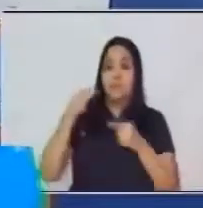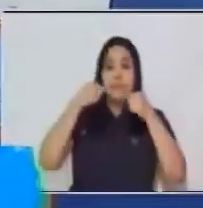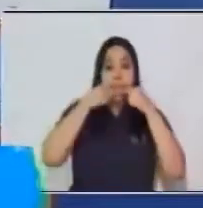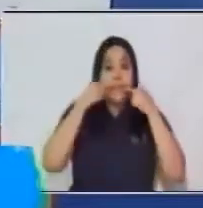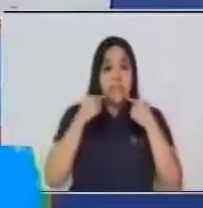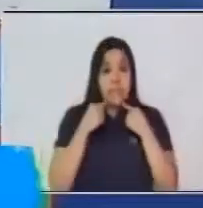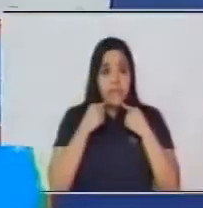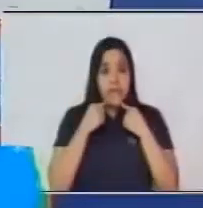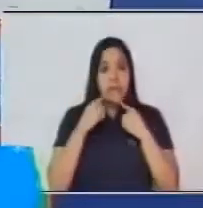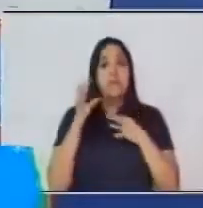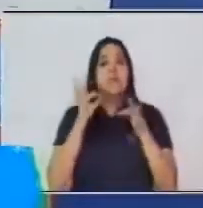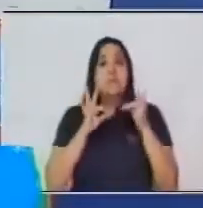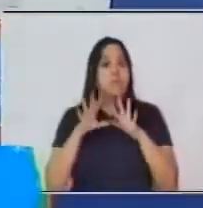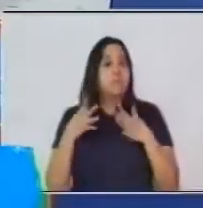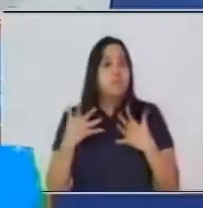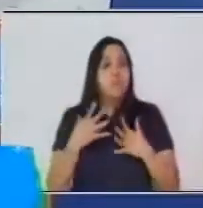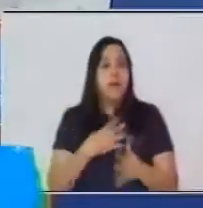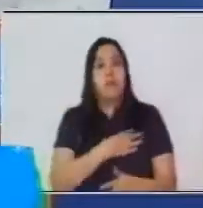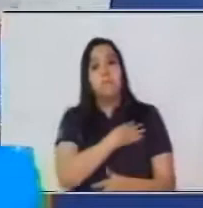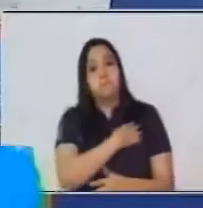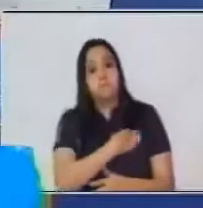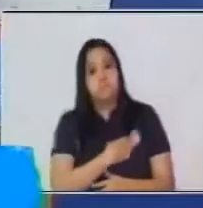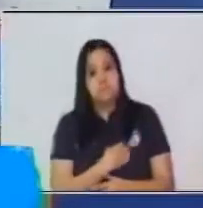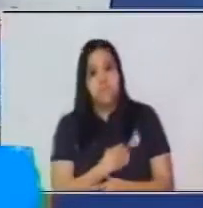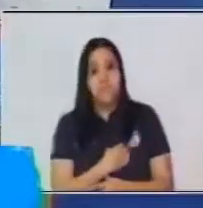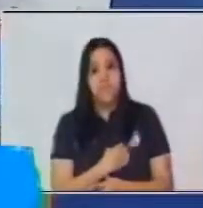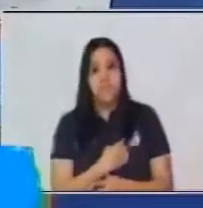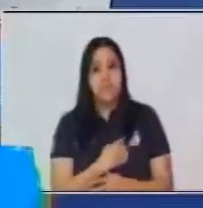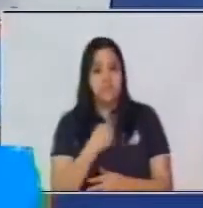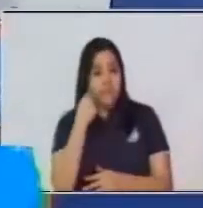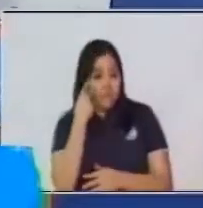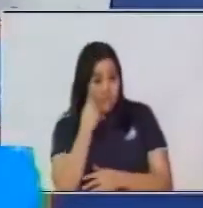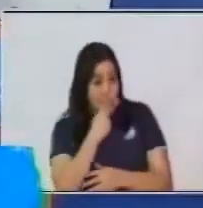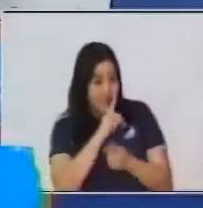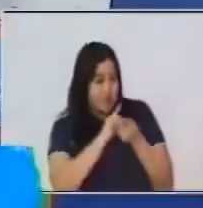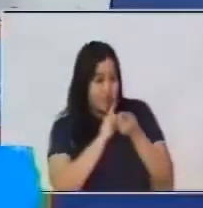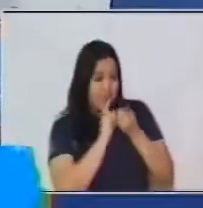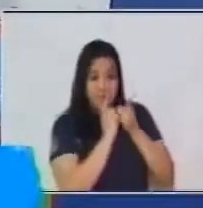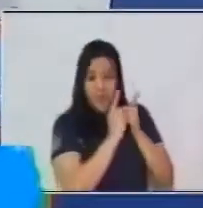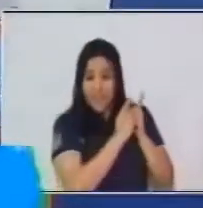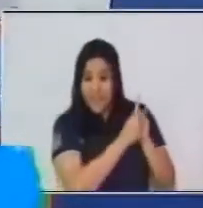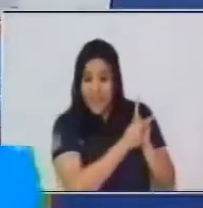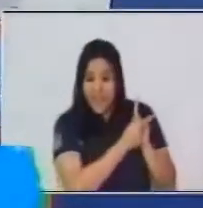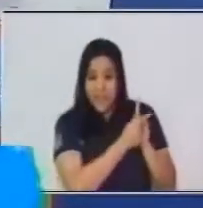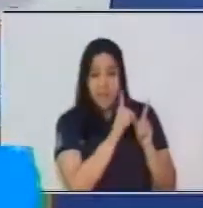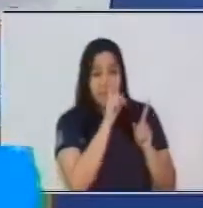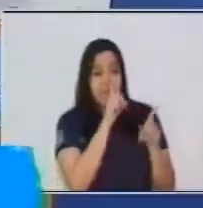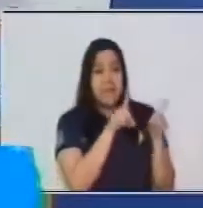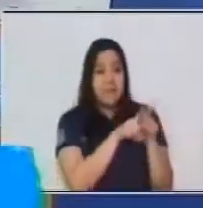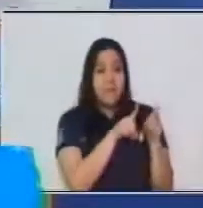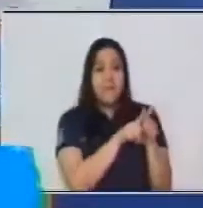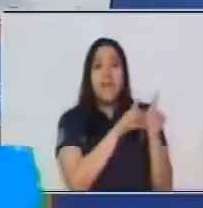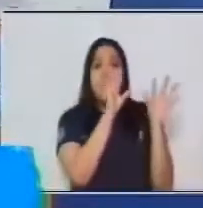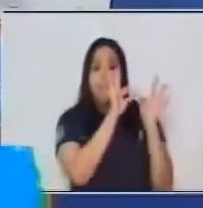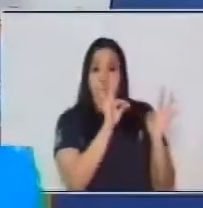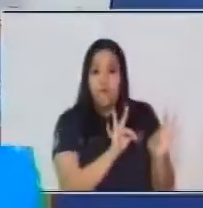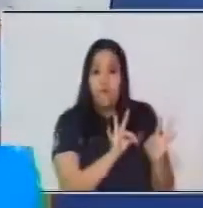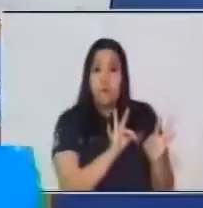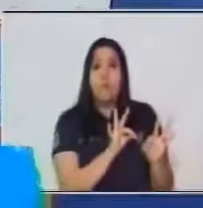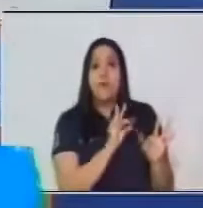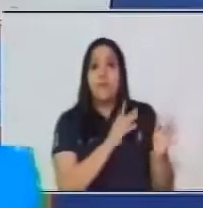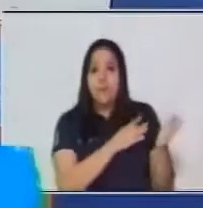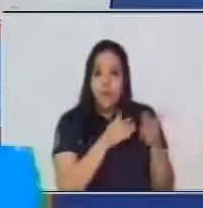da tristeza. ¿Te das cuenta cómo se pueden transmitir también gestos, sentimientos a partir simplemente de